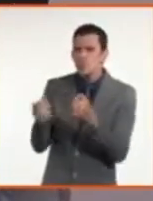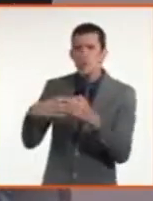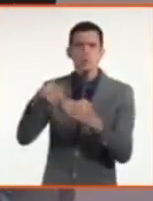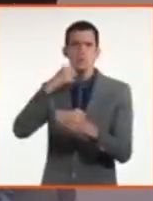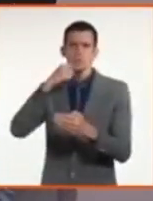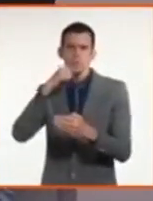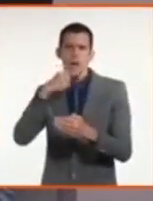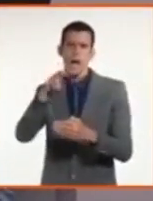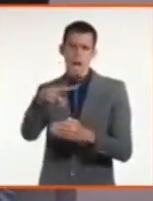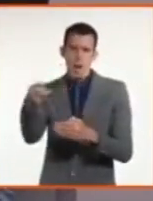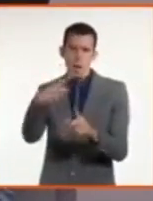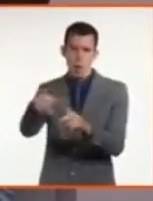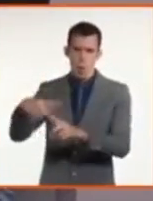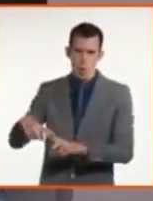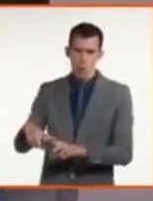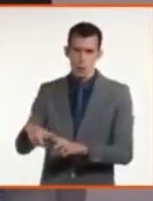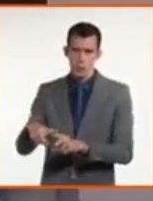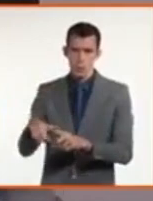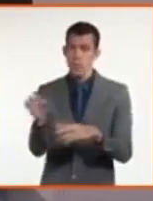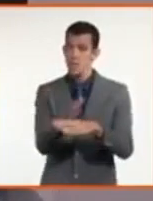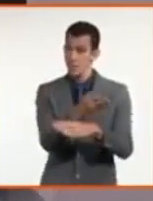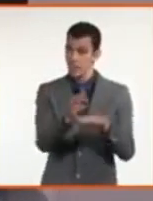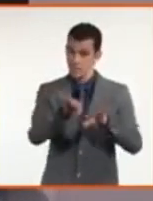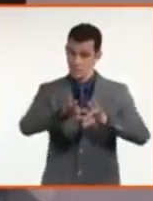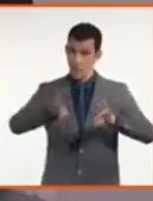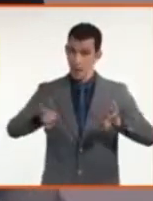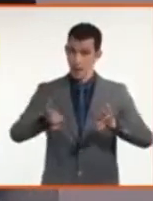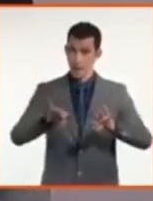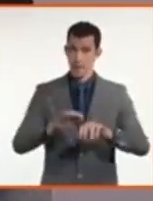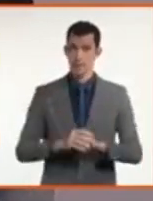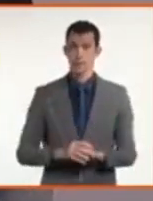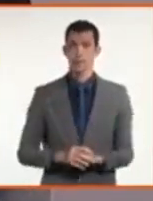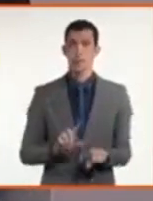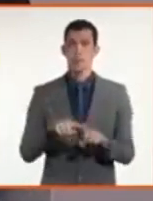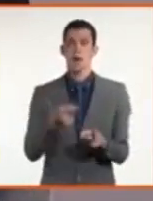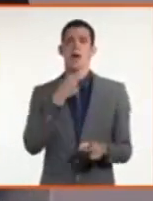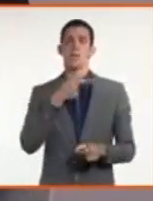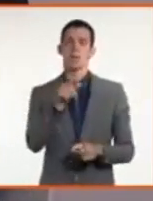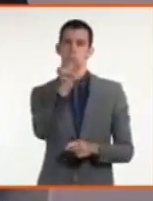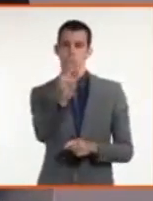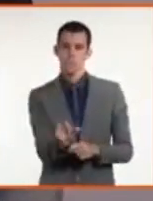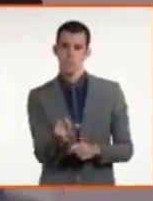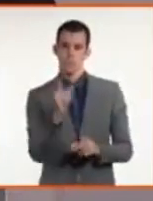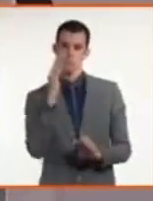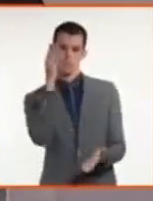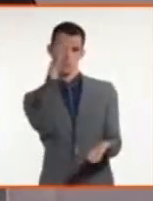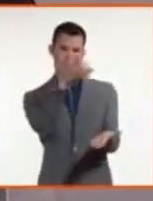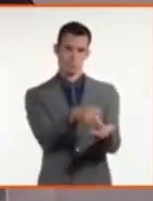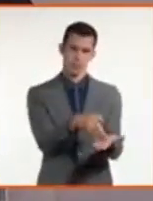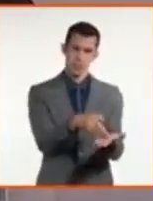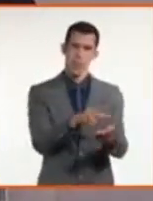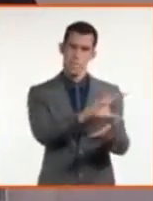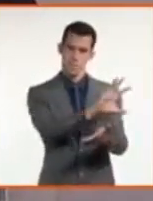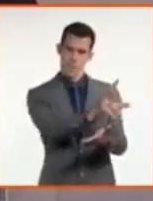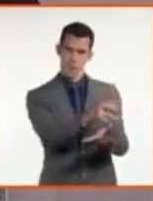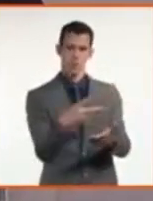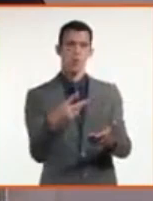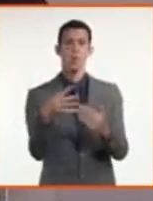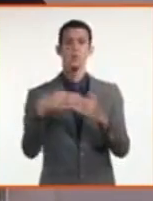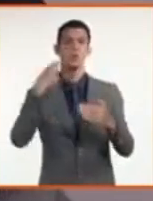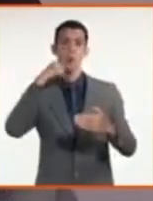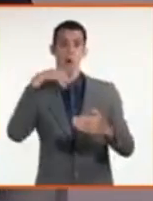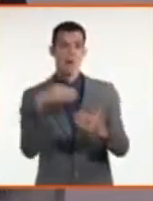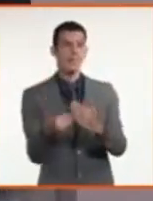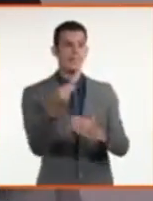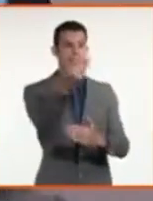lo está respaldando una obligación porque esa persona que puse el dólar tú le acredita este y 6 bis en una tarjeta y va a la tienda a consumir y